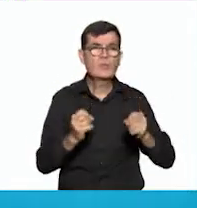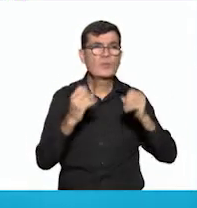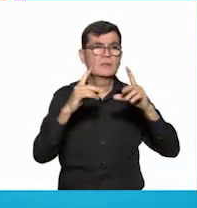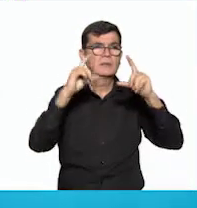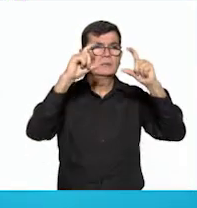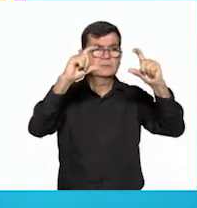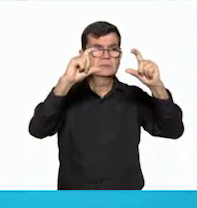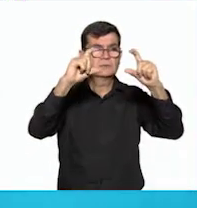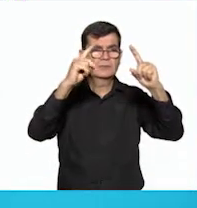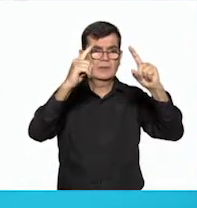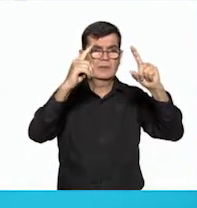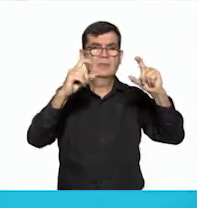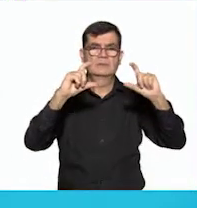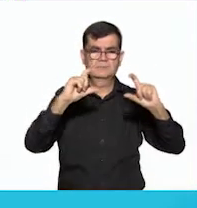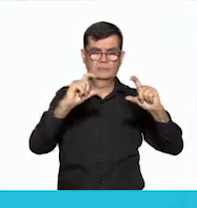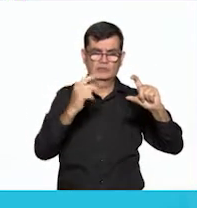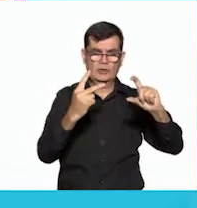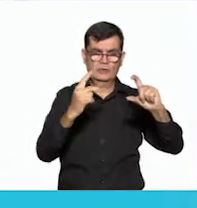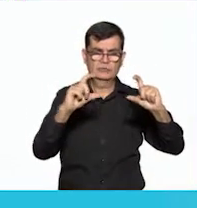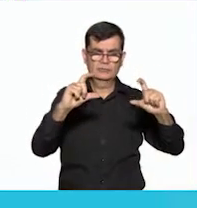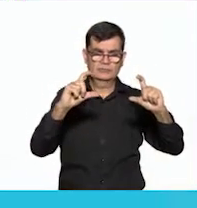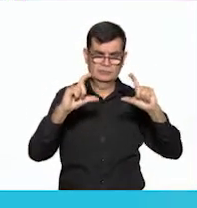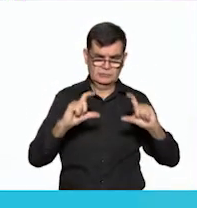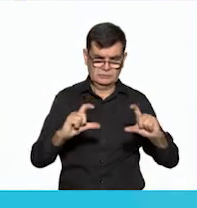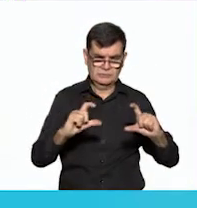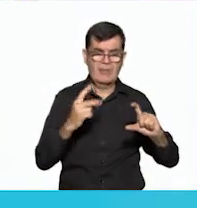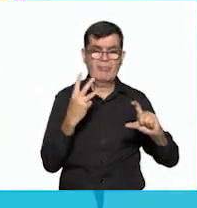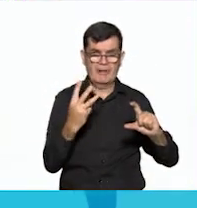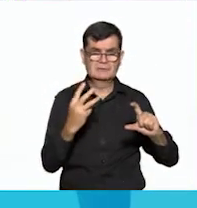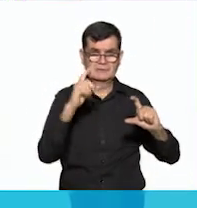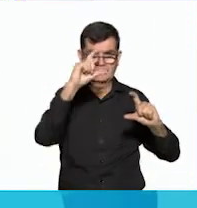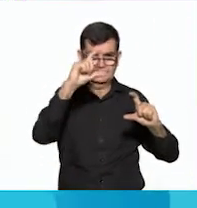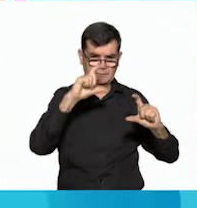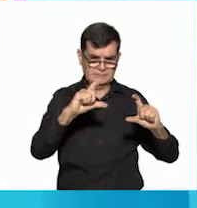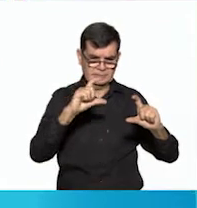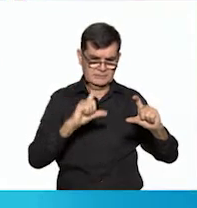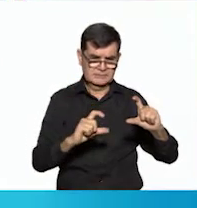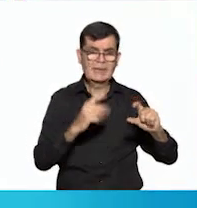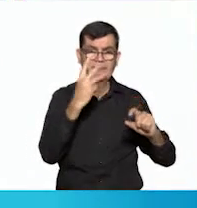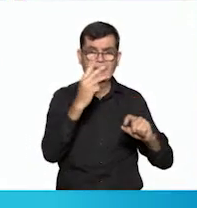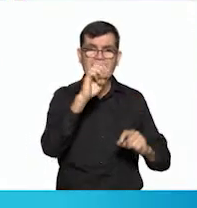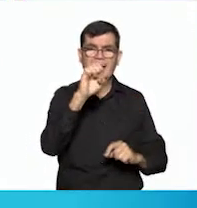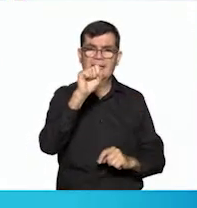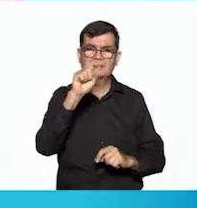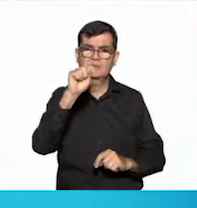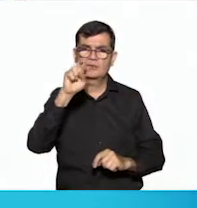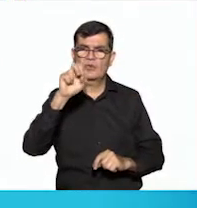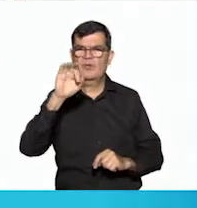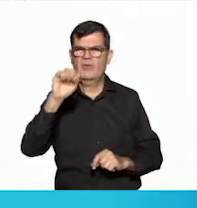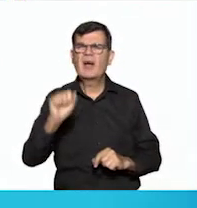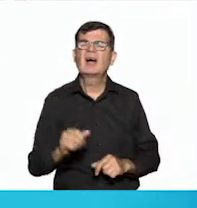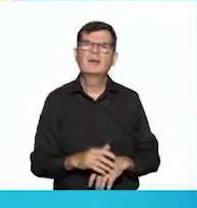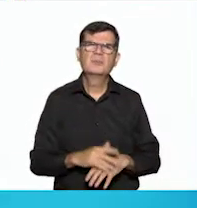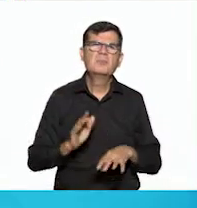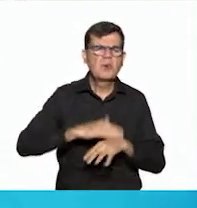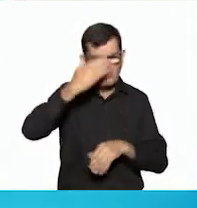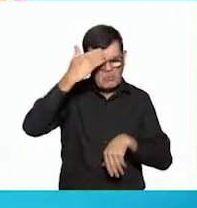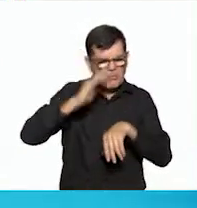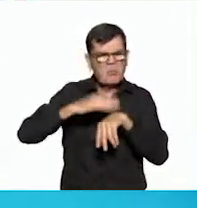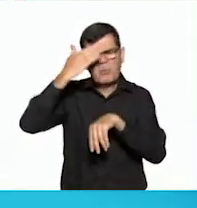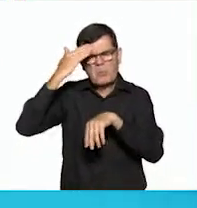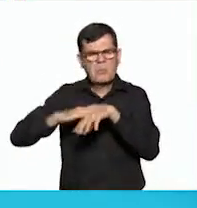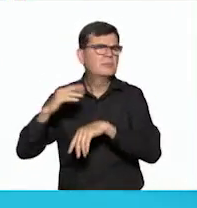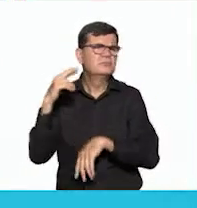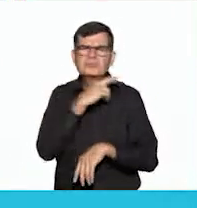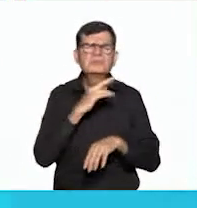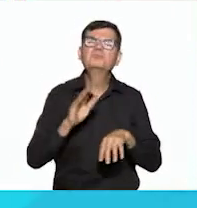aquí una, dos, tres estrofas. Tres estrofas. Oye, ¿y por qué nos la aprendimos tan rápido, Ale? Ay,